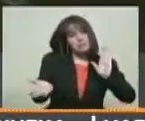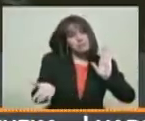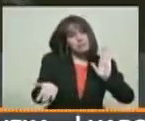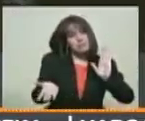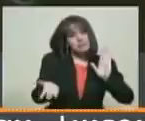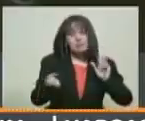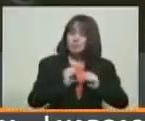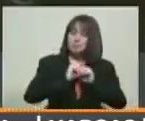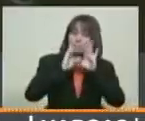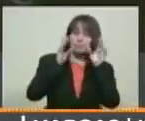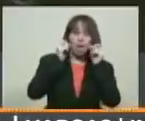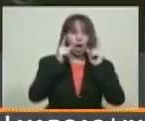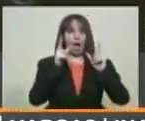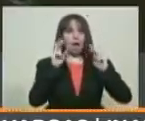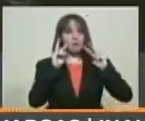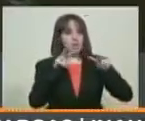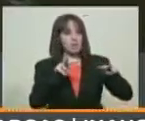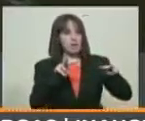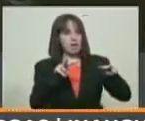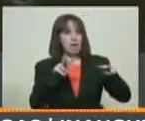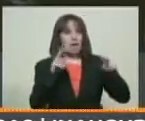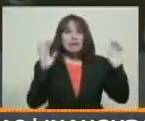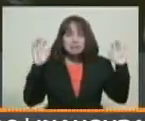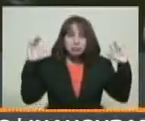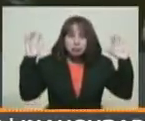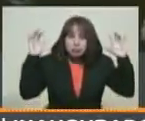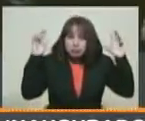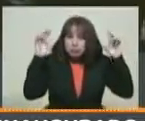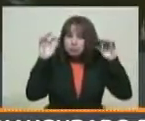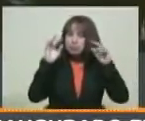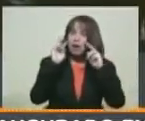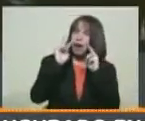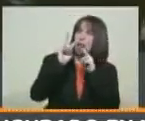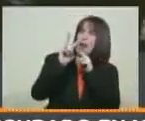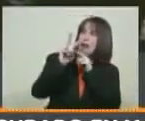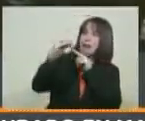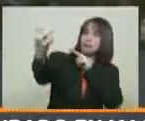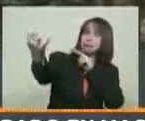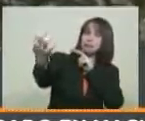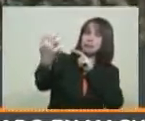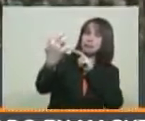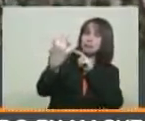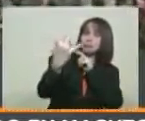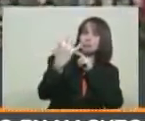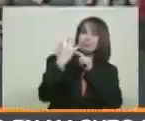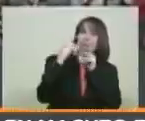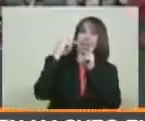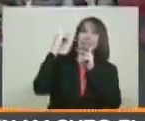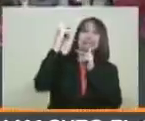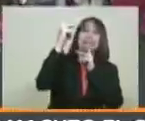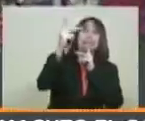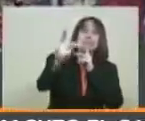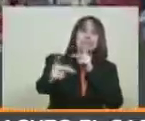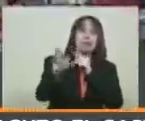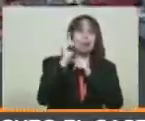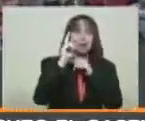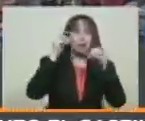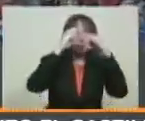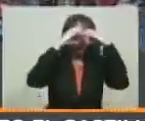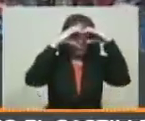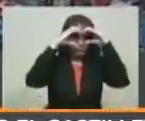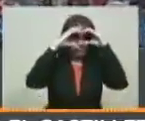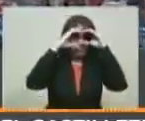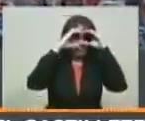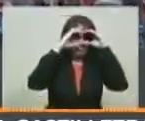Impresionante, mira. Está llegando gente por allá. Casi 2 kilómetros, préstame ahí los binoculares.